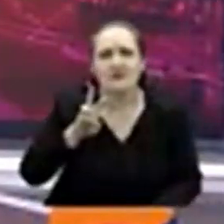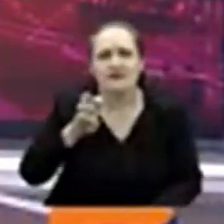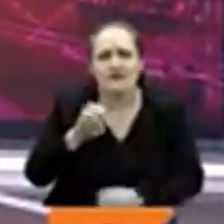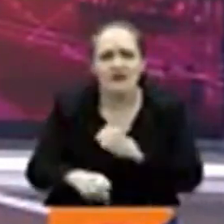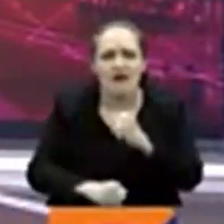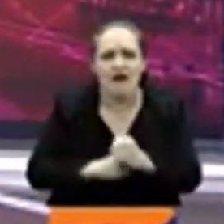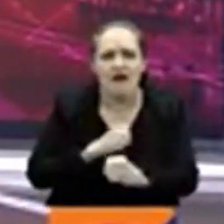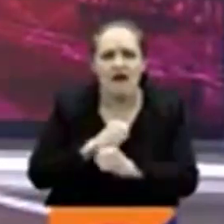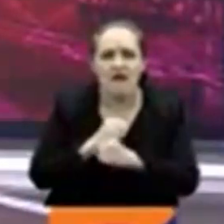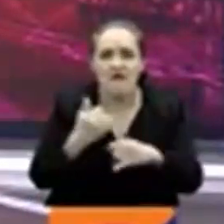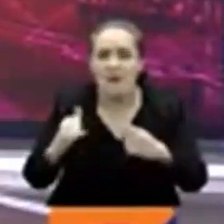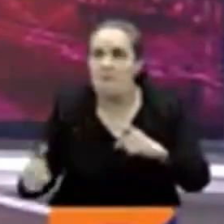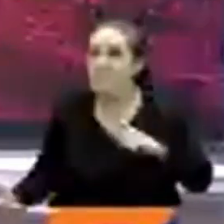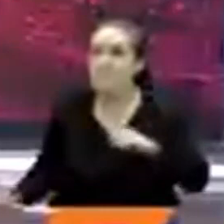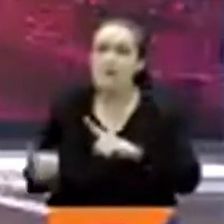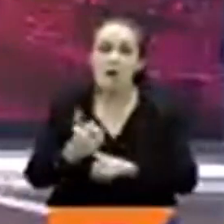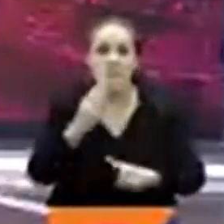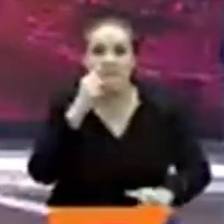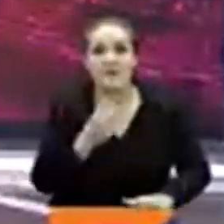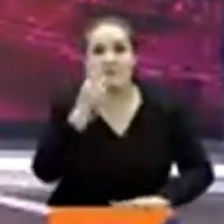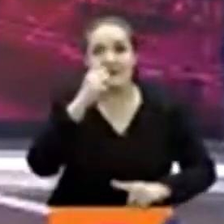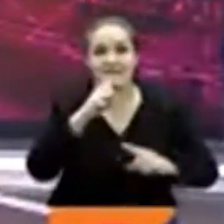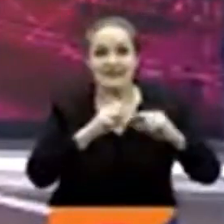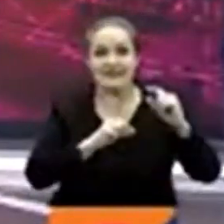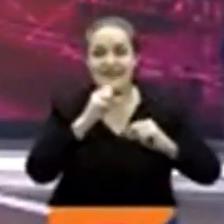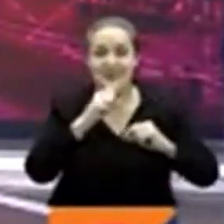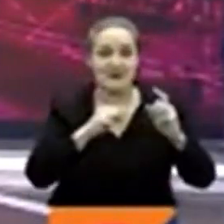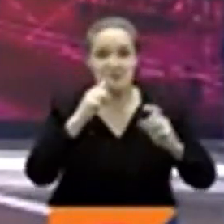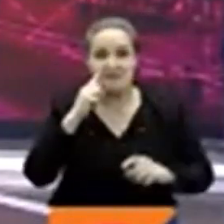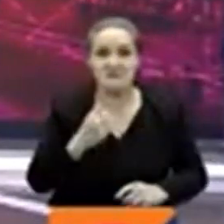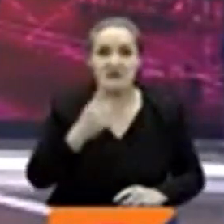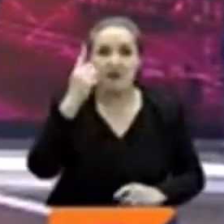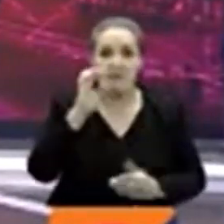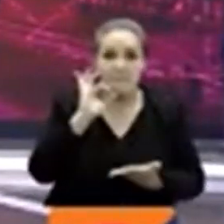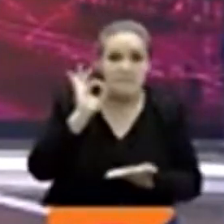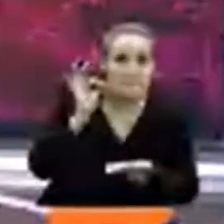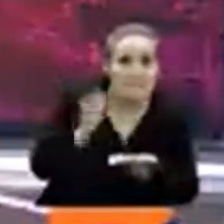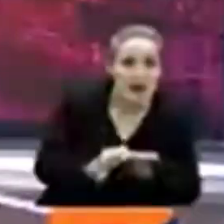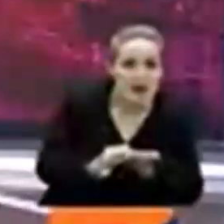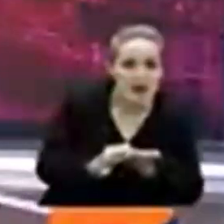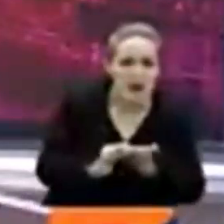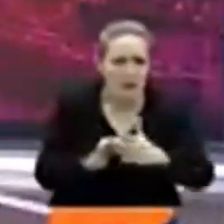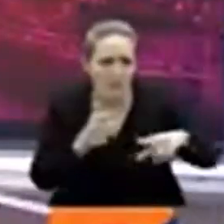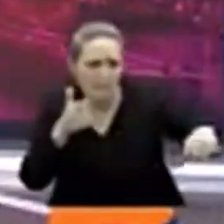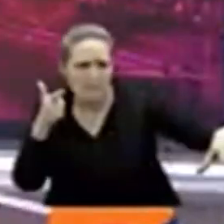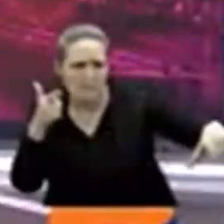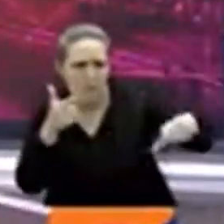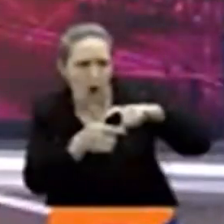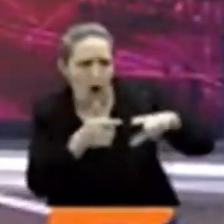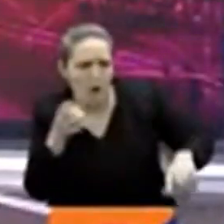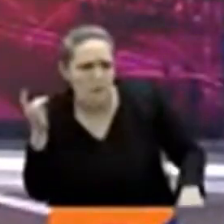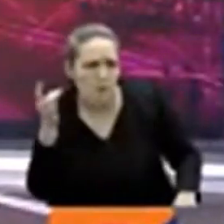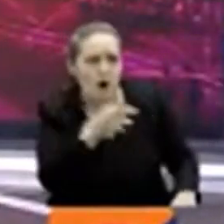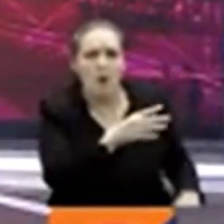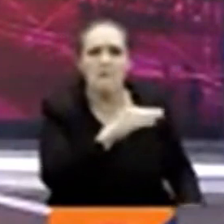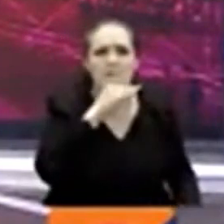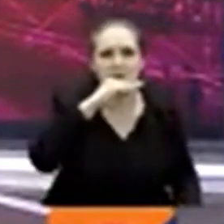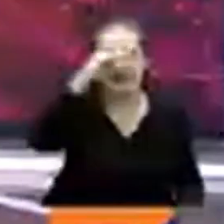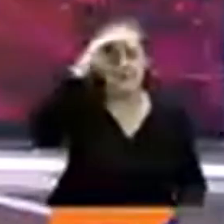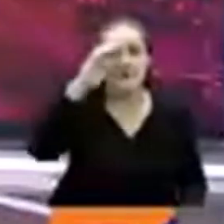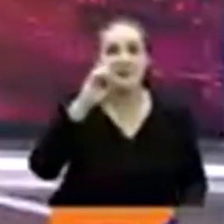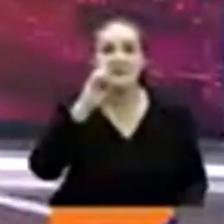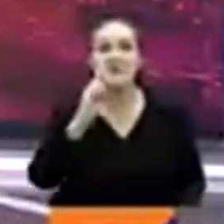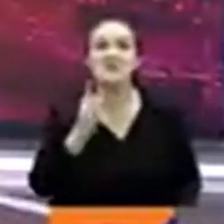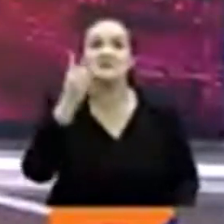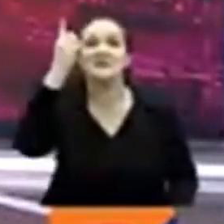Pereira logró la primera estrella en toda su historia, venciendo desde el punto penal a Independiente Medellín. El Grande Matecaña jugará por primera vez